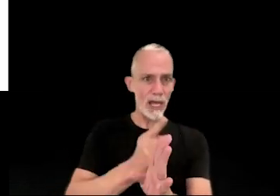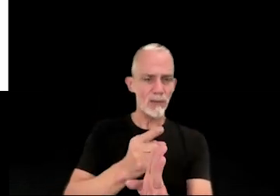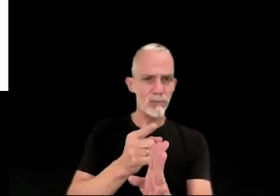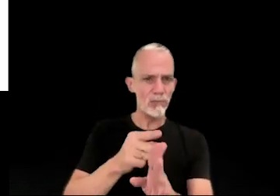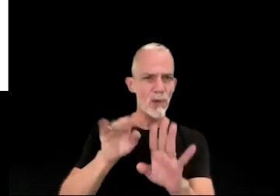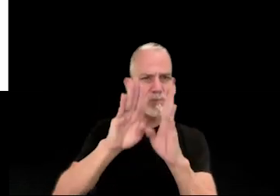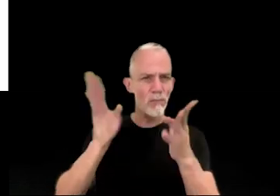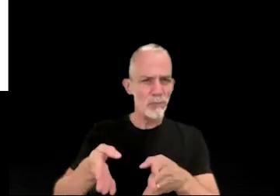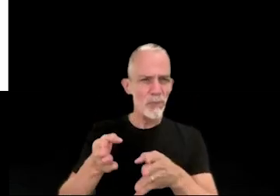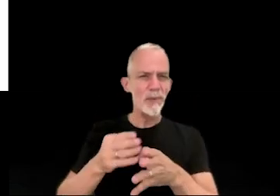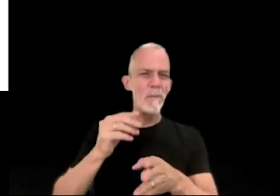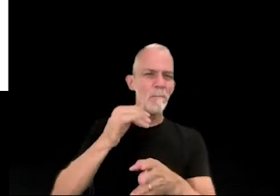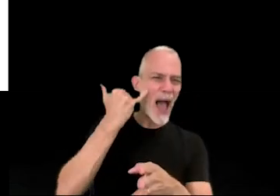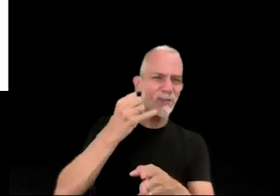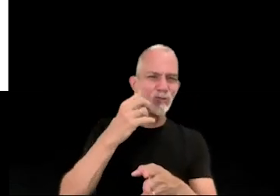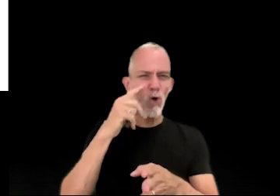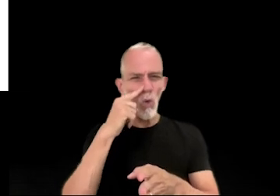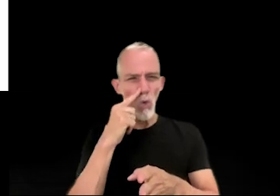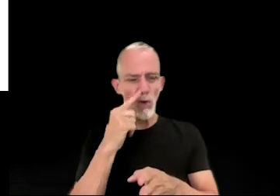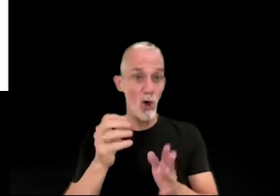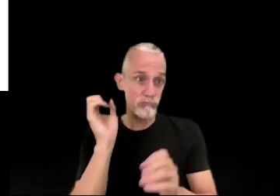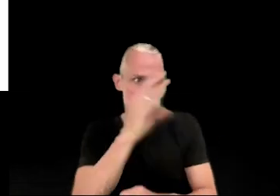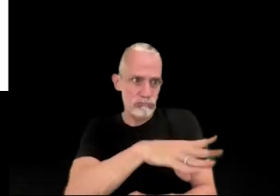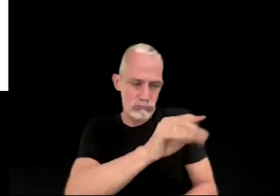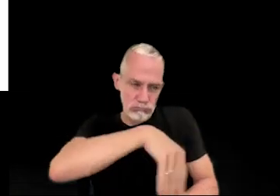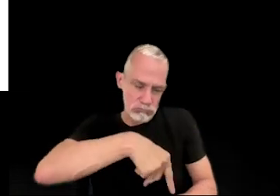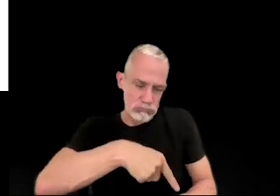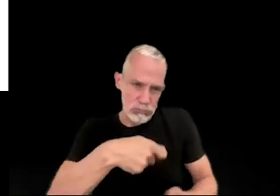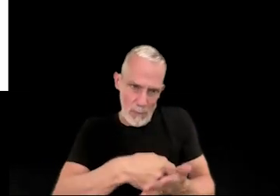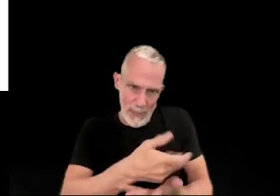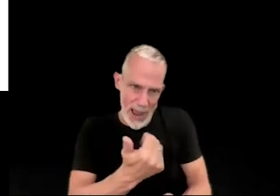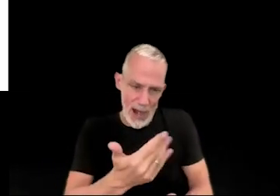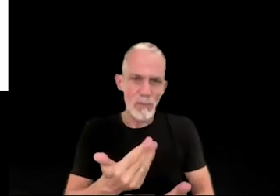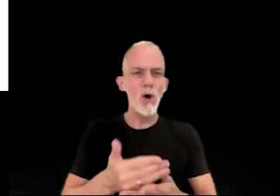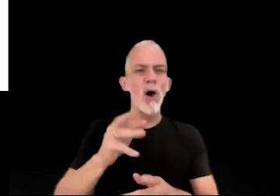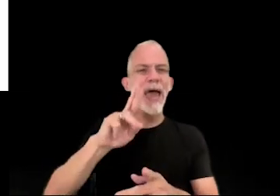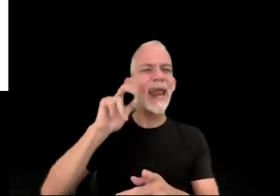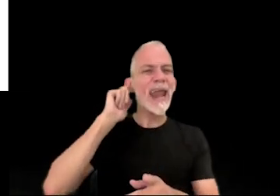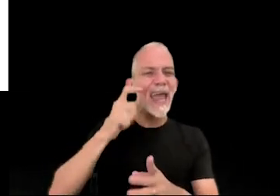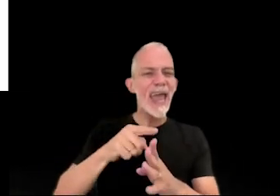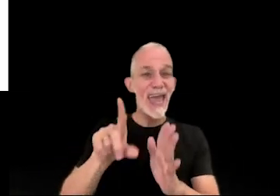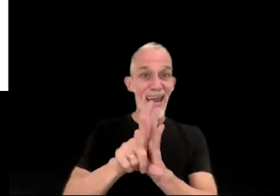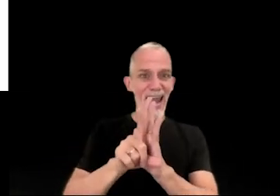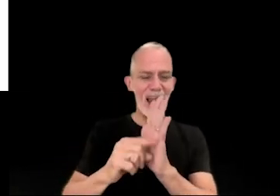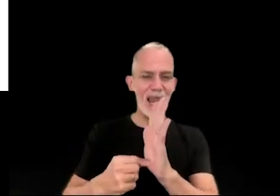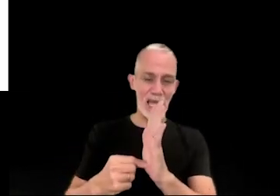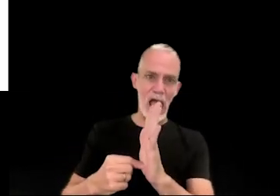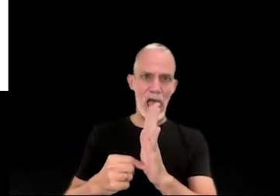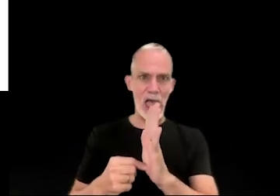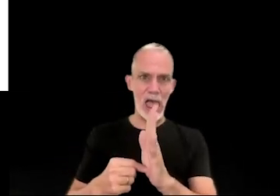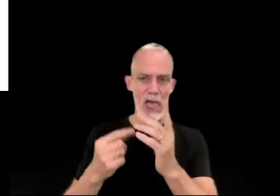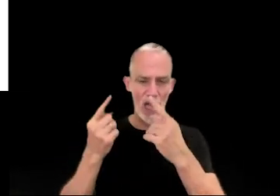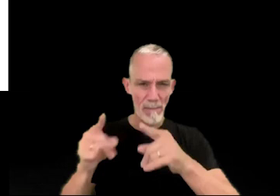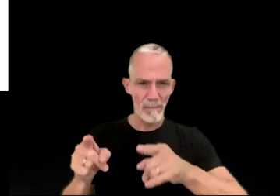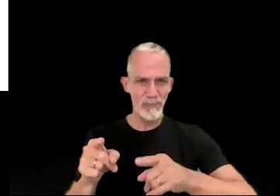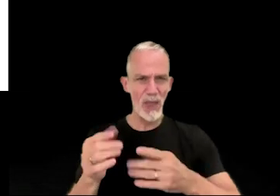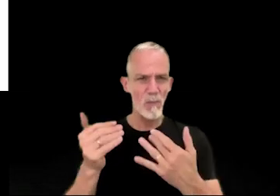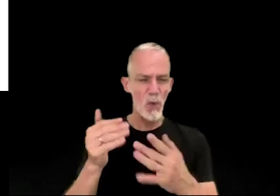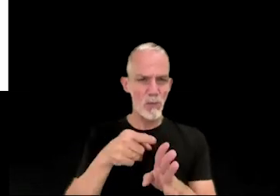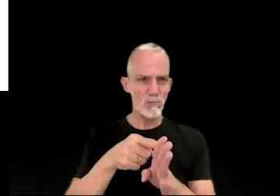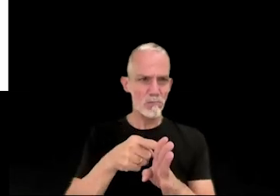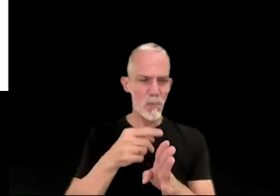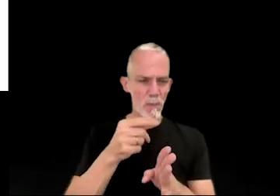junio. Entonces, por la redacción de la ley de la RG, em, podrían quedar